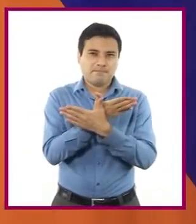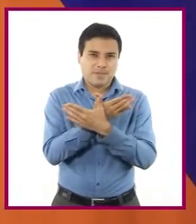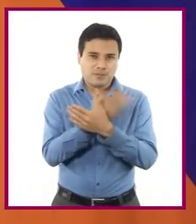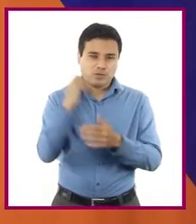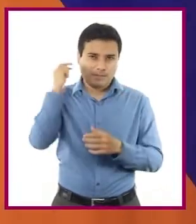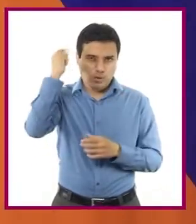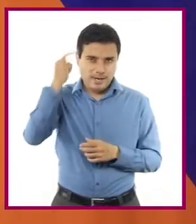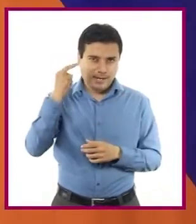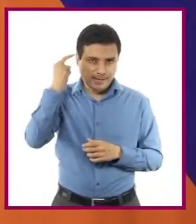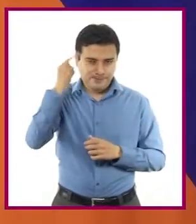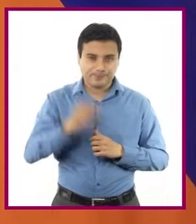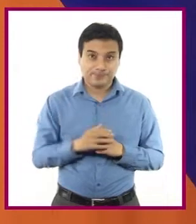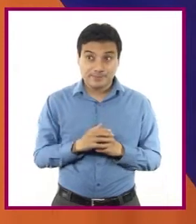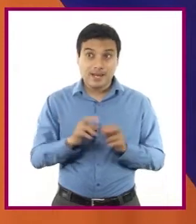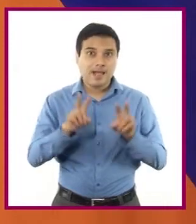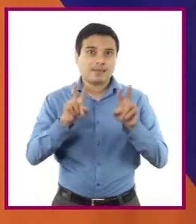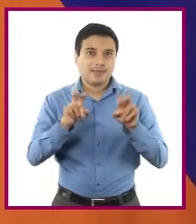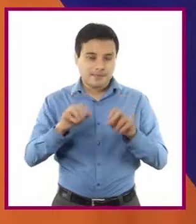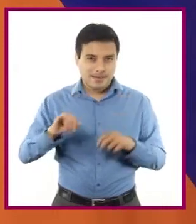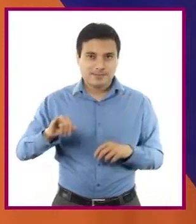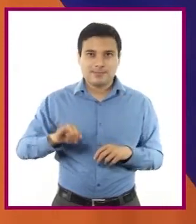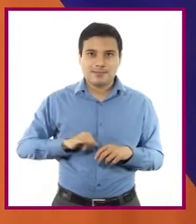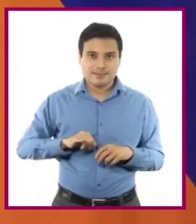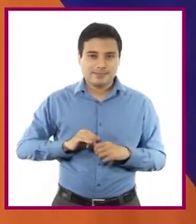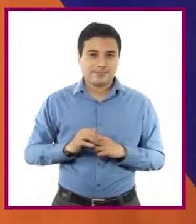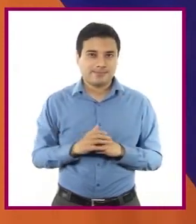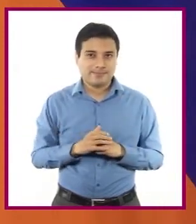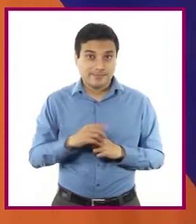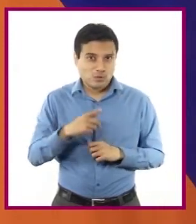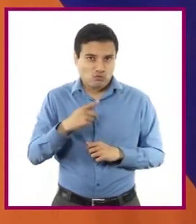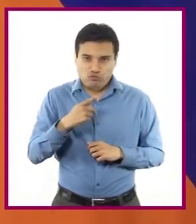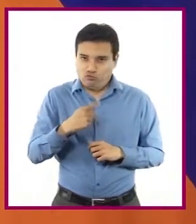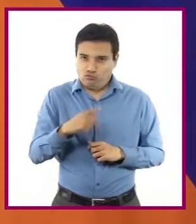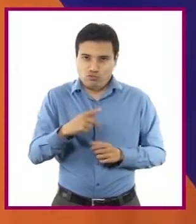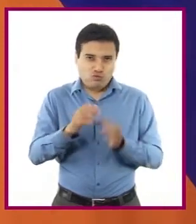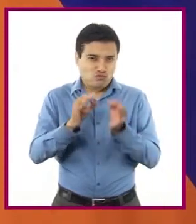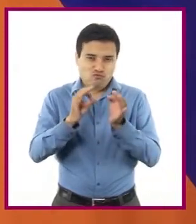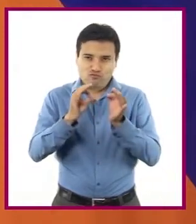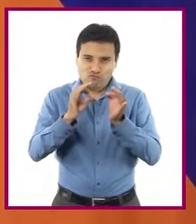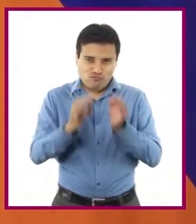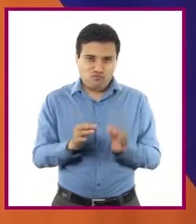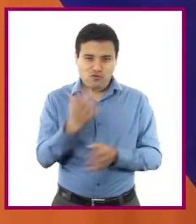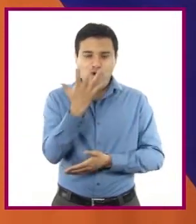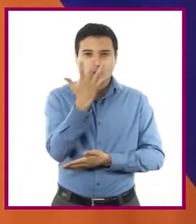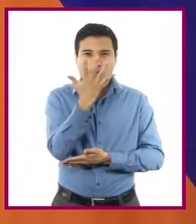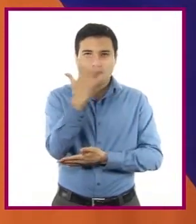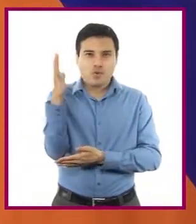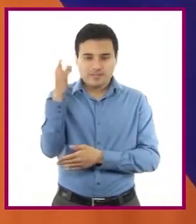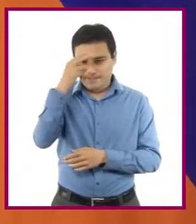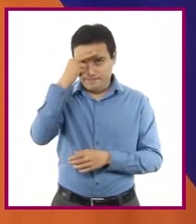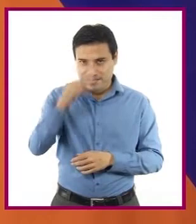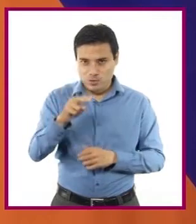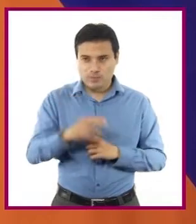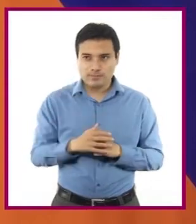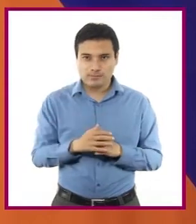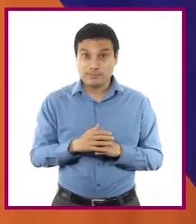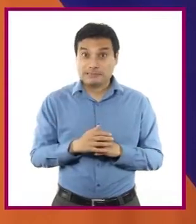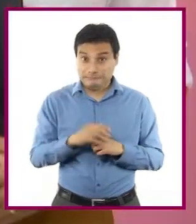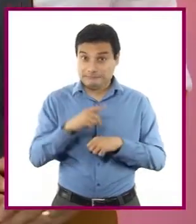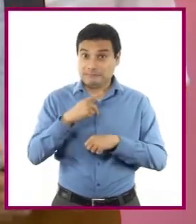el tema, profesor. Además, es una especie característica de nuestros bosques que al parecer se encuentra amenazada en su reproducción.